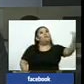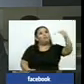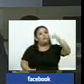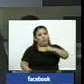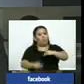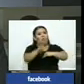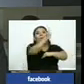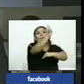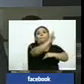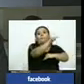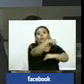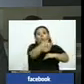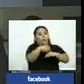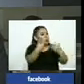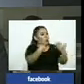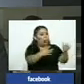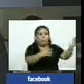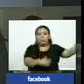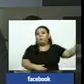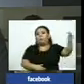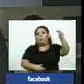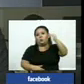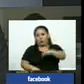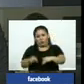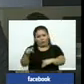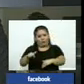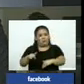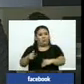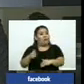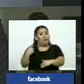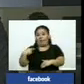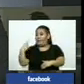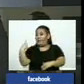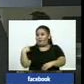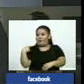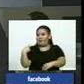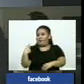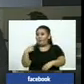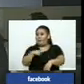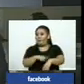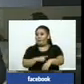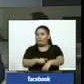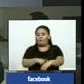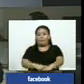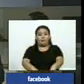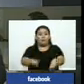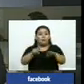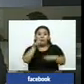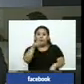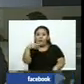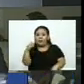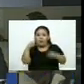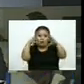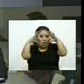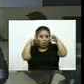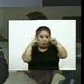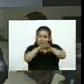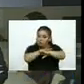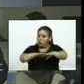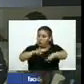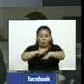Venezuela quienes habrían abandonado el país en las últimas horas. Ayer, precisamente a las 10 de la noche, venció el plazo que se les